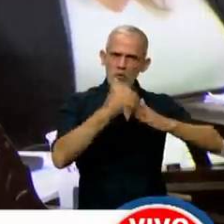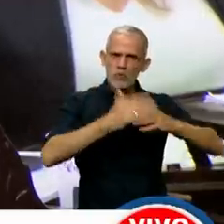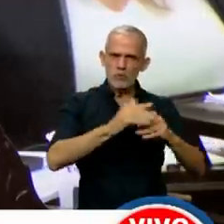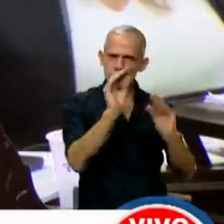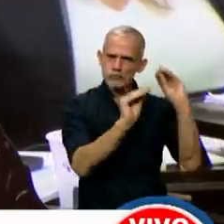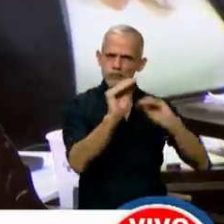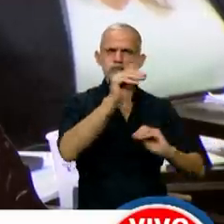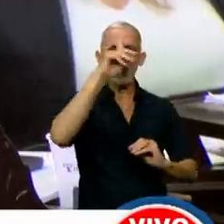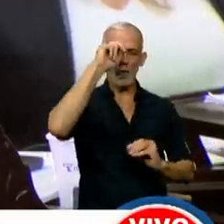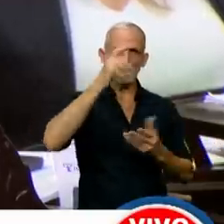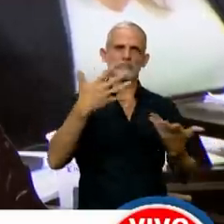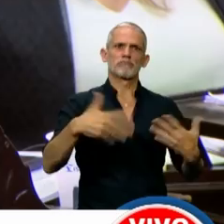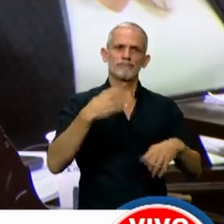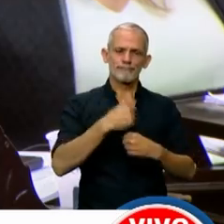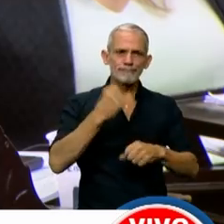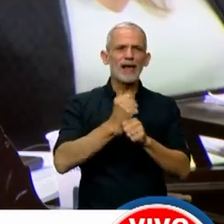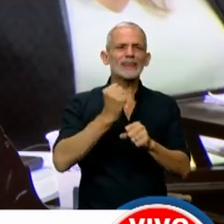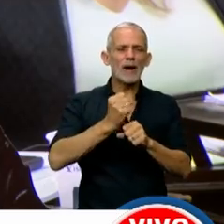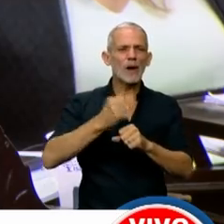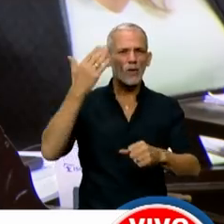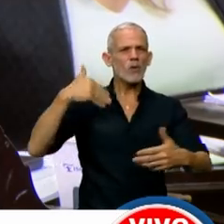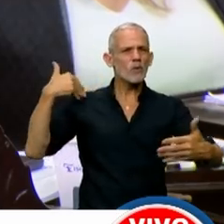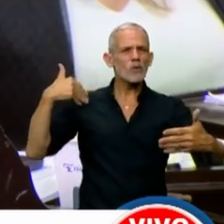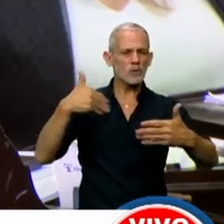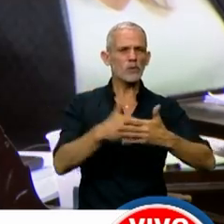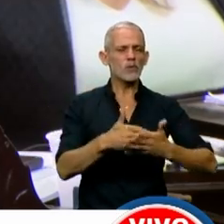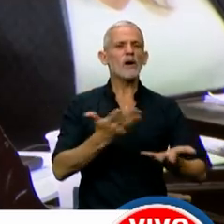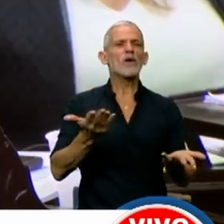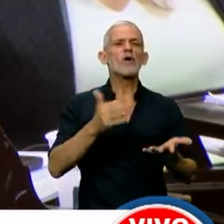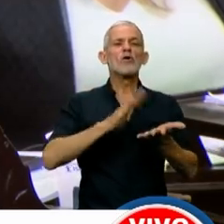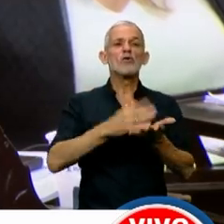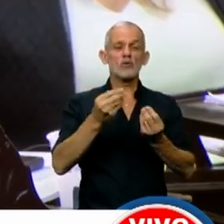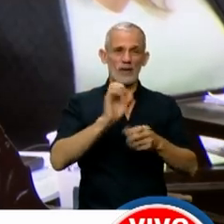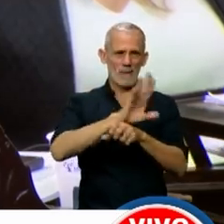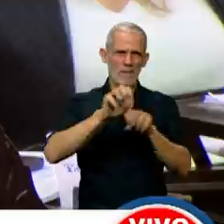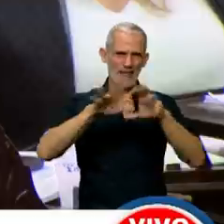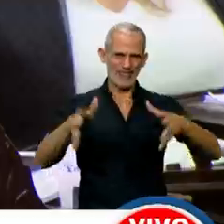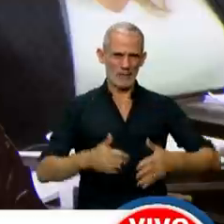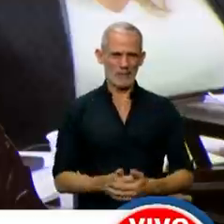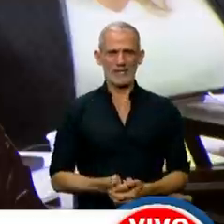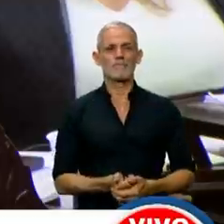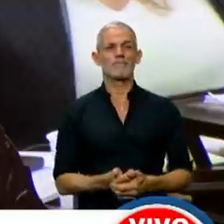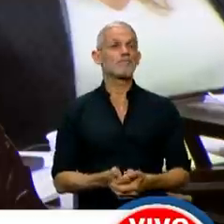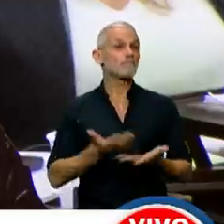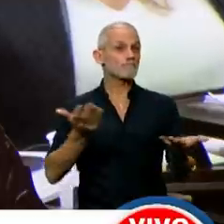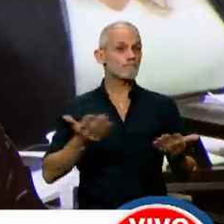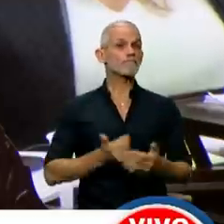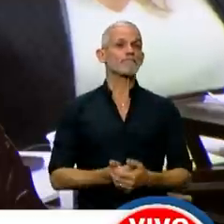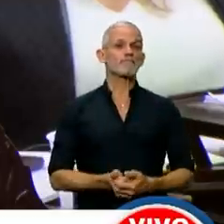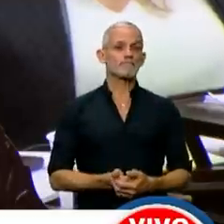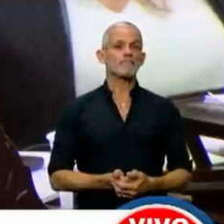con el trabajo importante que se ha hecho en los últimos tiempos con respecto a la pandemia por eso este